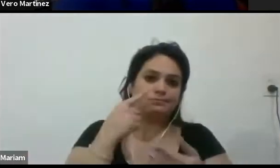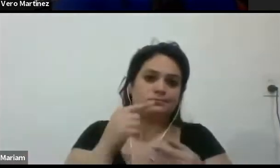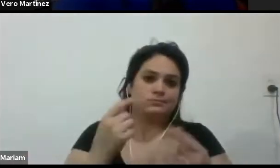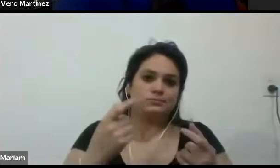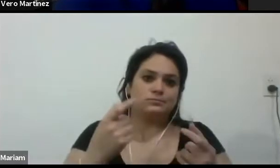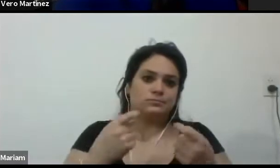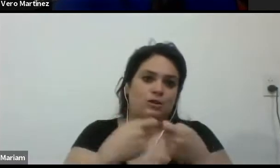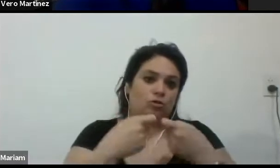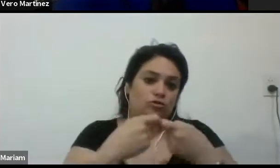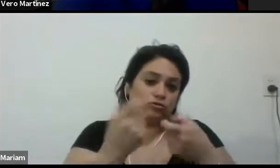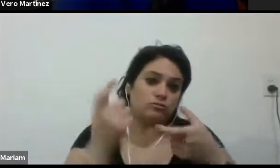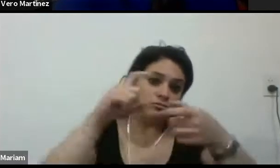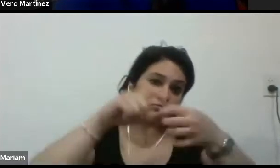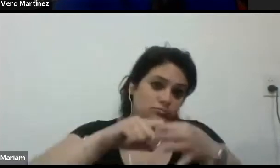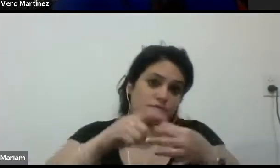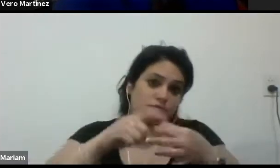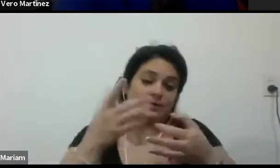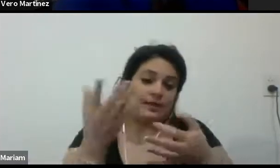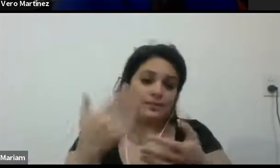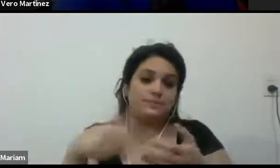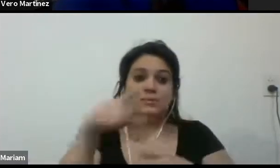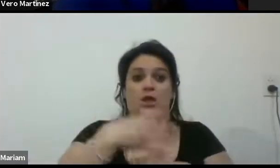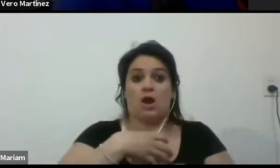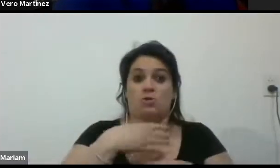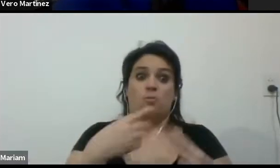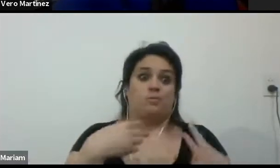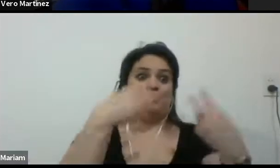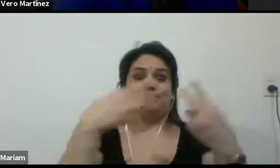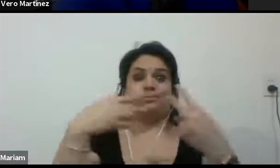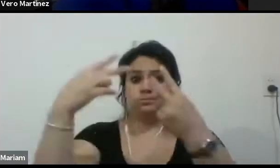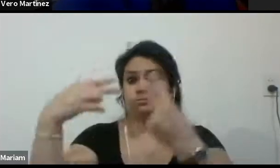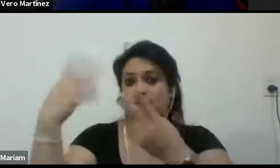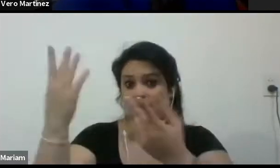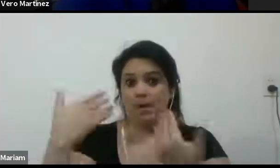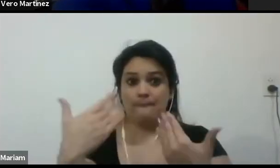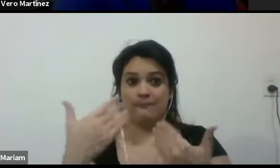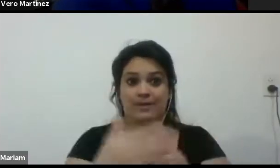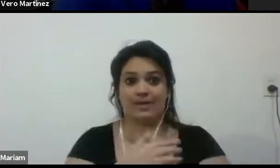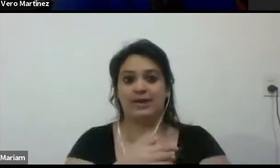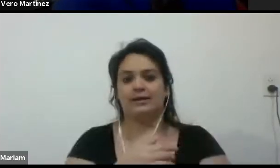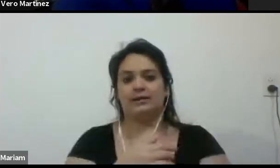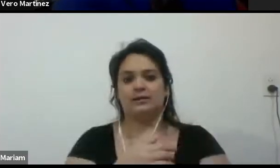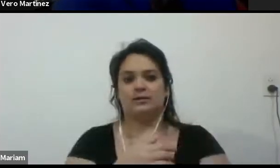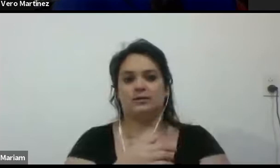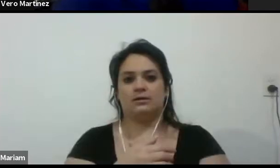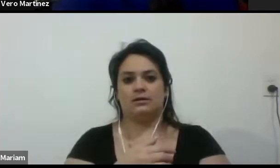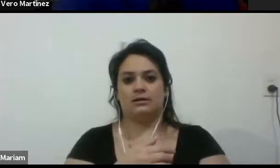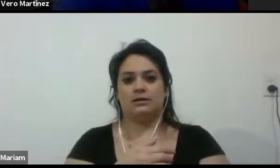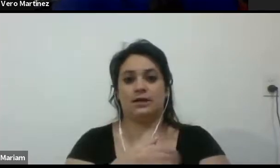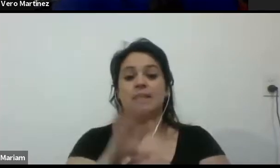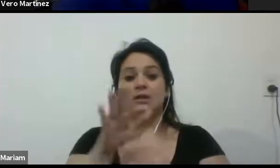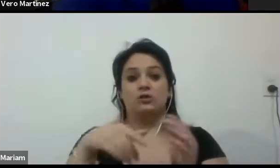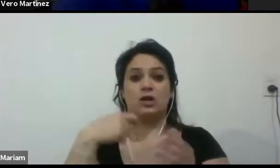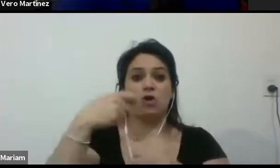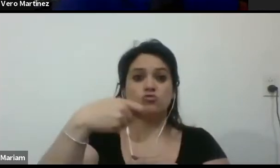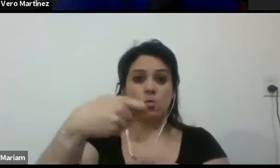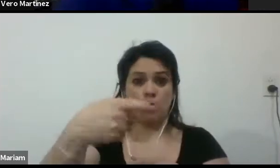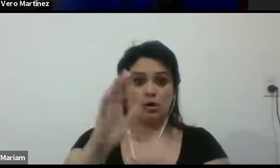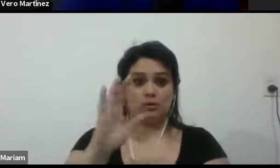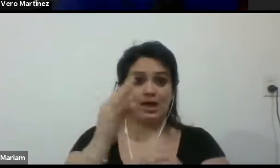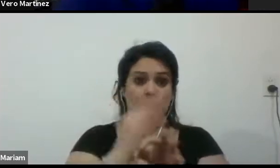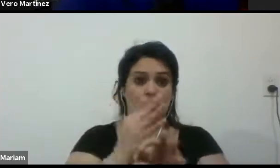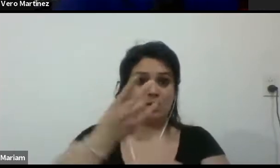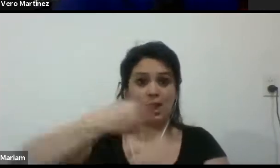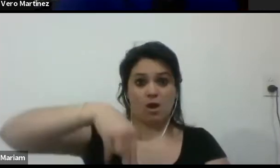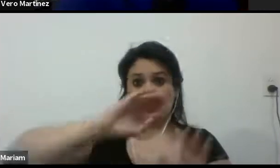que el alumno puede realizar yéndose al extranjero siguiendo pagando y sigue pagando la cuota en la escuela nuestra